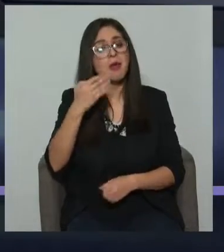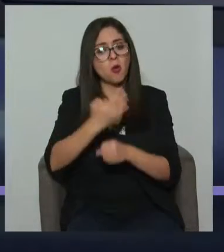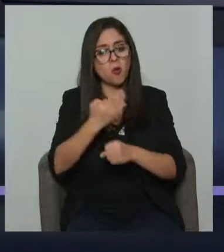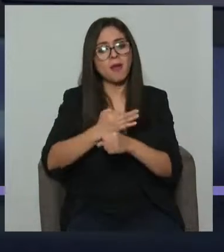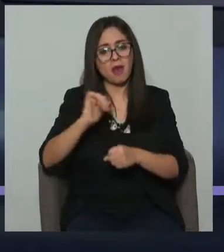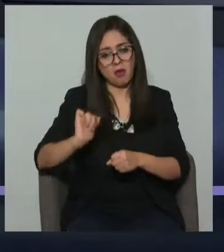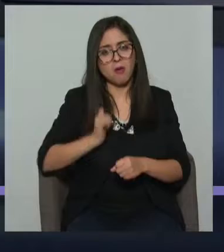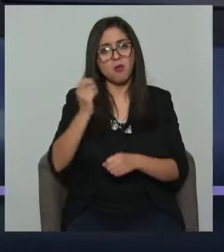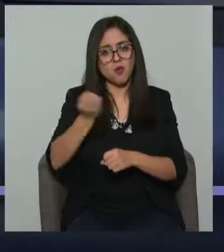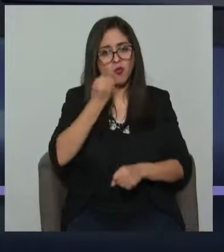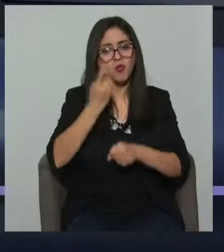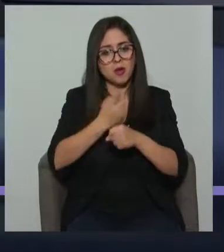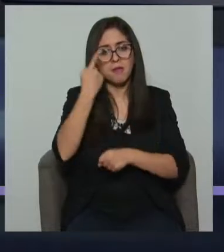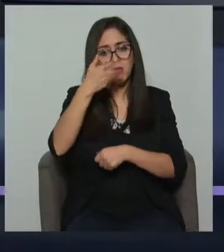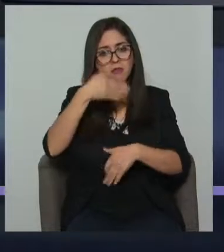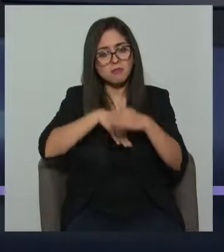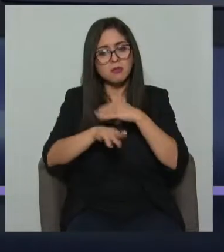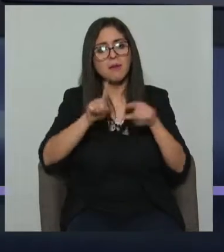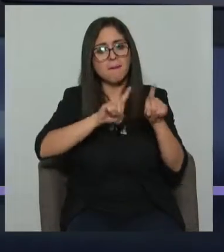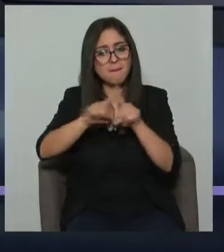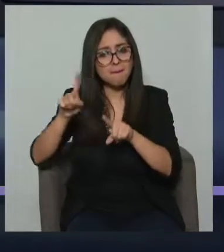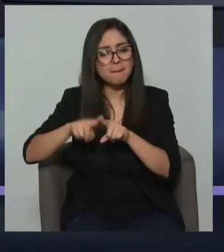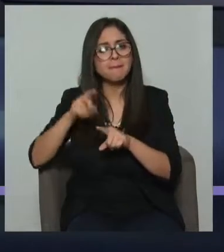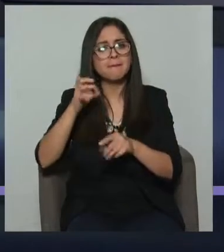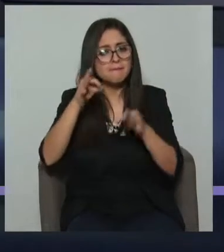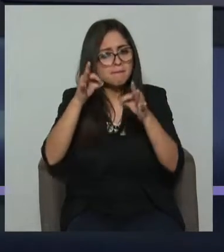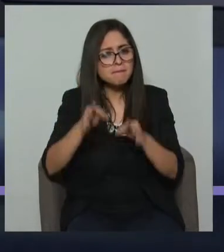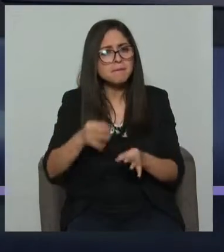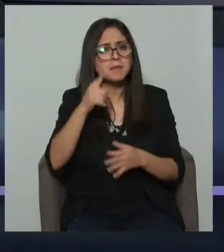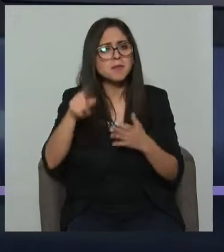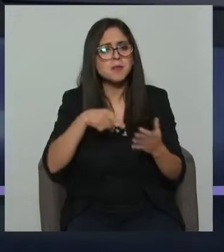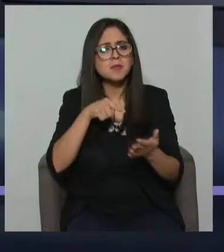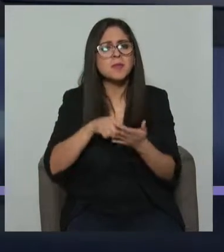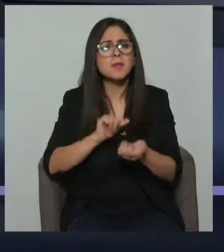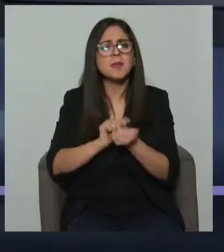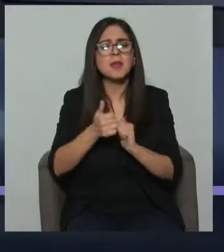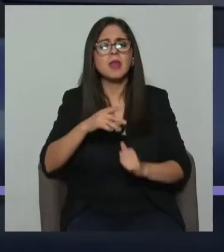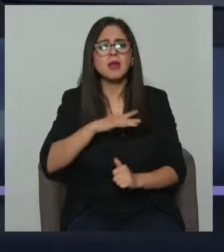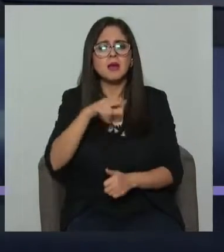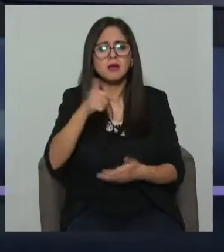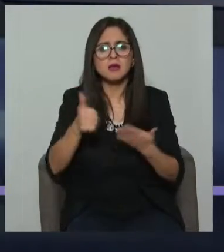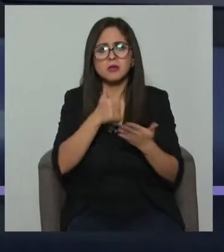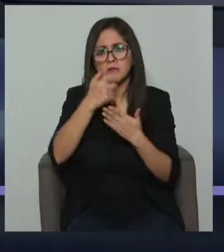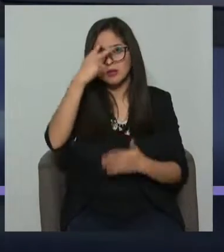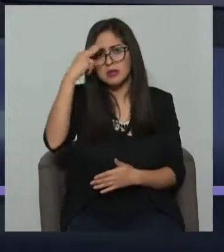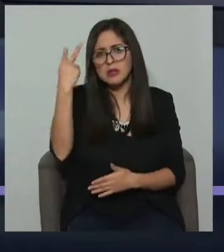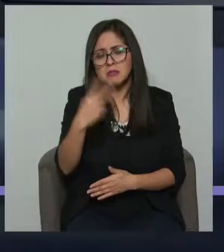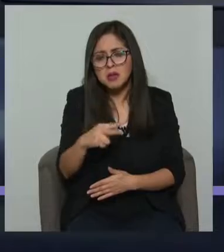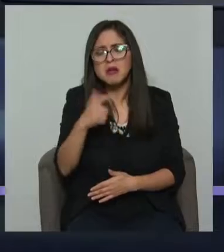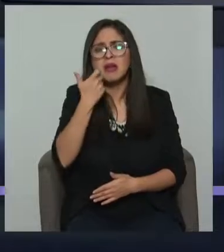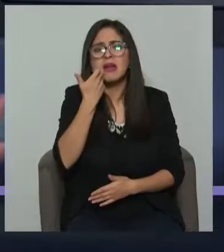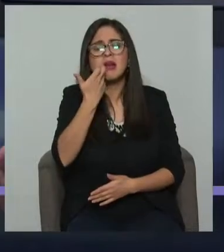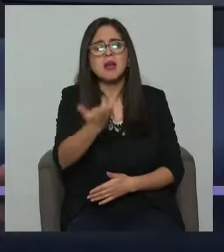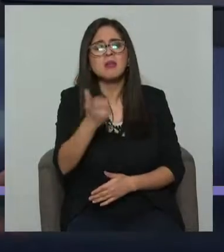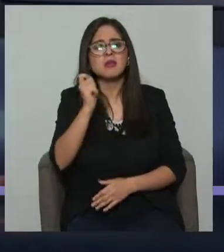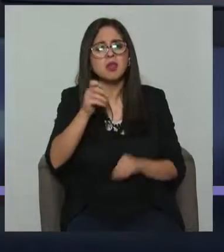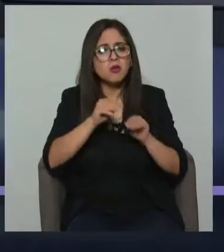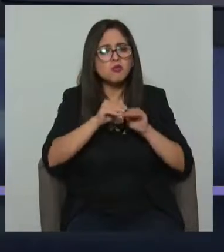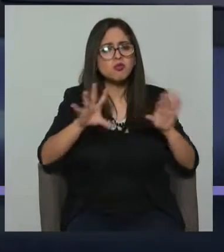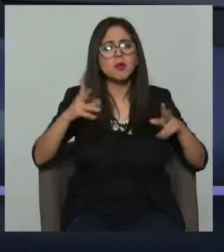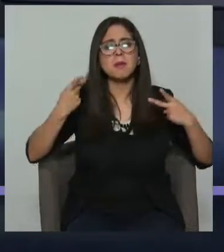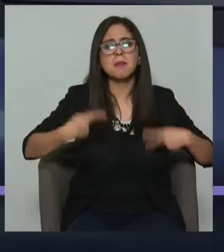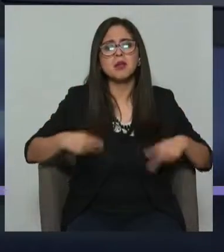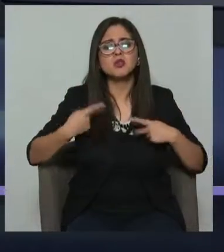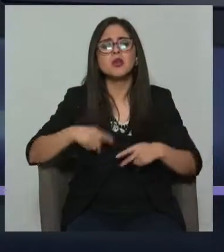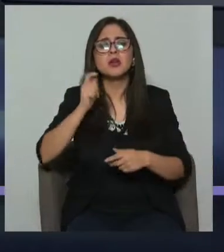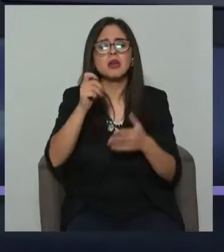para hacerlo. Es un espacio distinto, es un espacio original, un espacio único que tenemos en la Ciudad de México, apostando a las audiencias críticas,